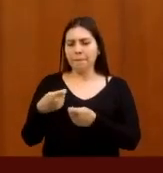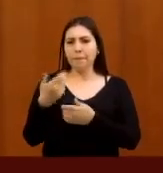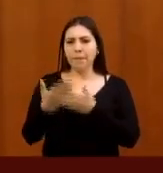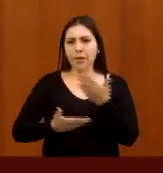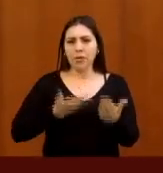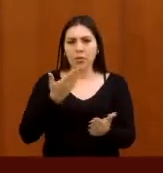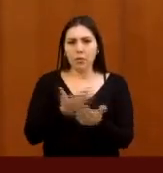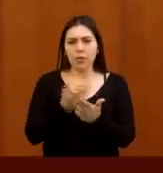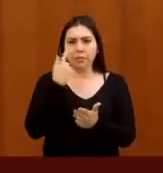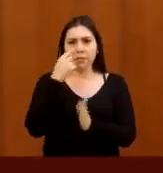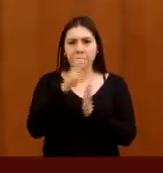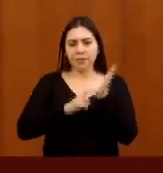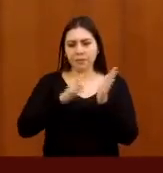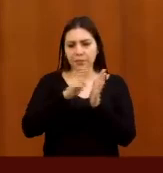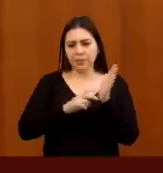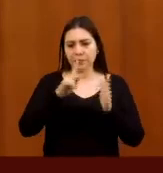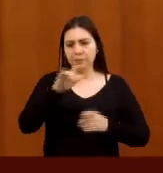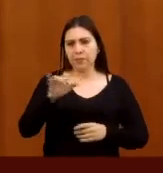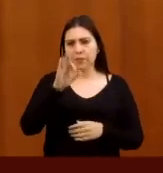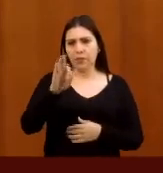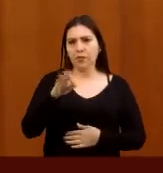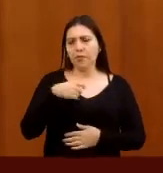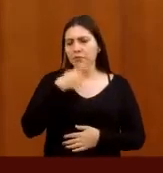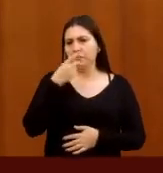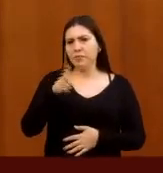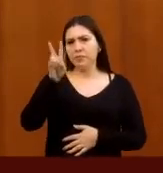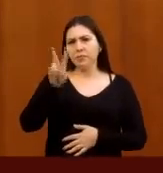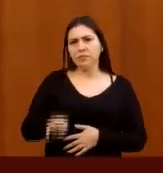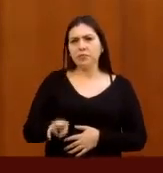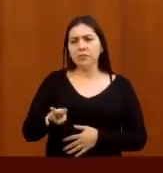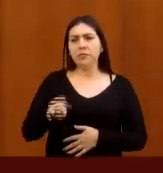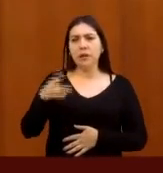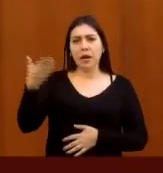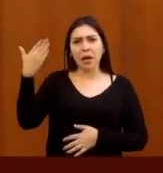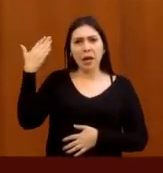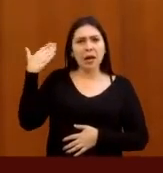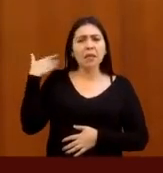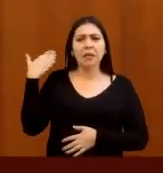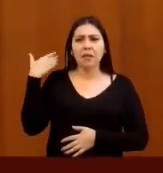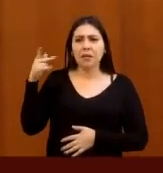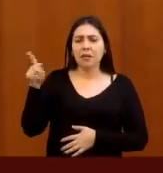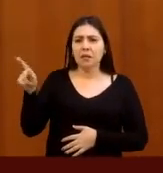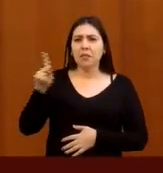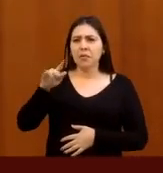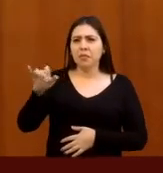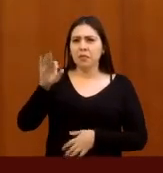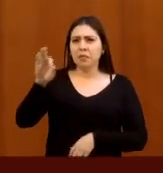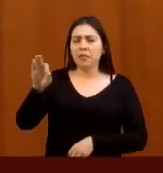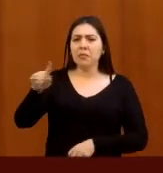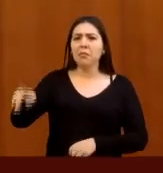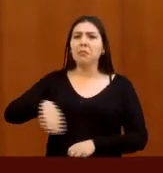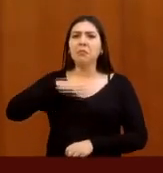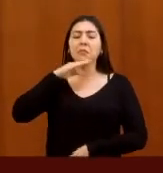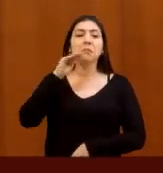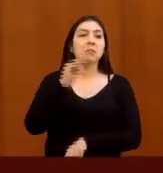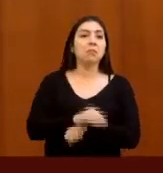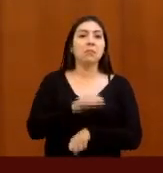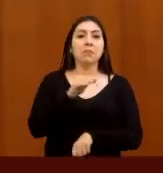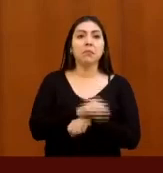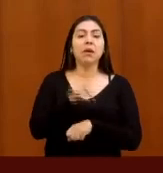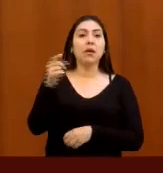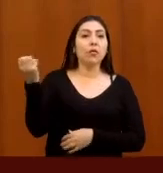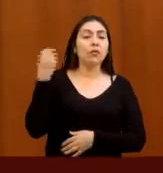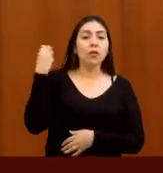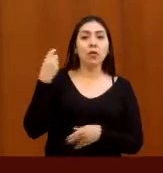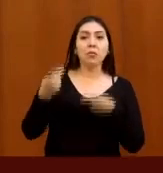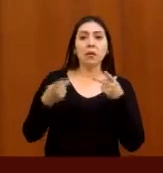arrogancia, lo digo con franqueza, el Poder Judicial la ignoró. Se hicieron 29 foros en esa etapa, no acudió